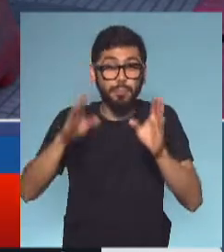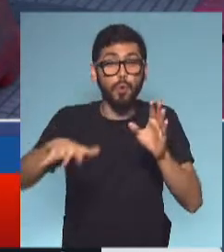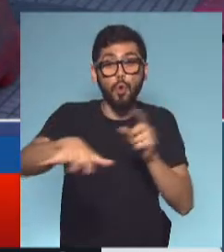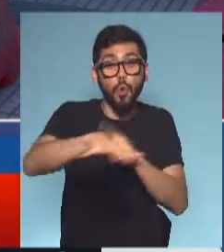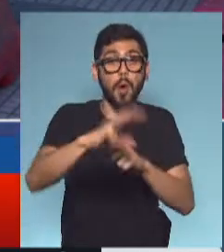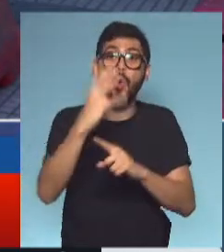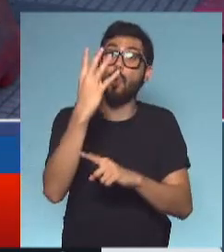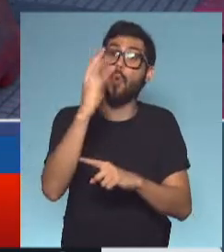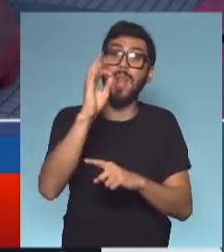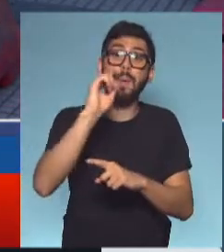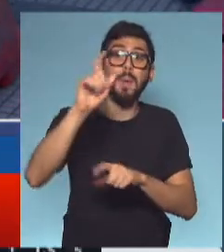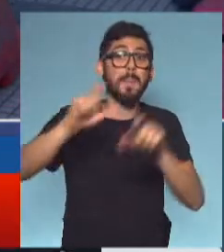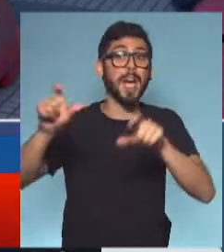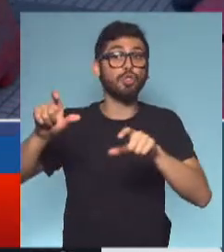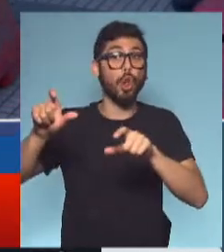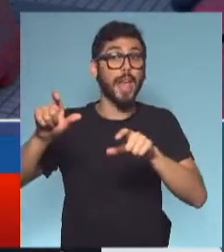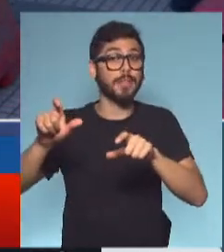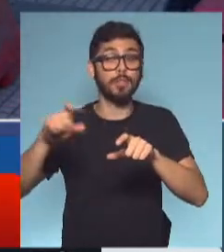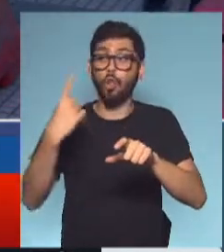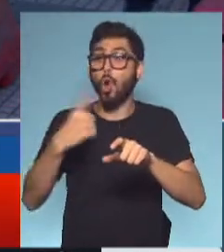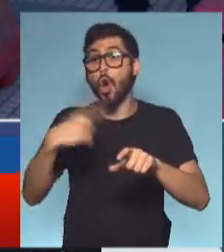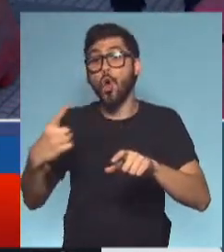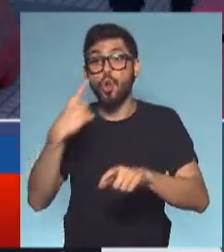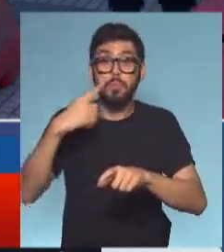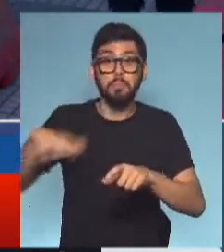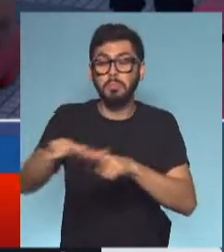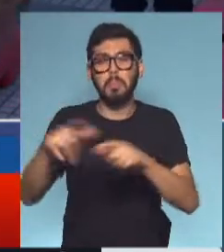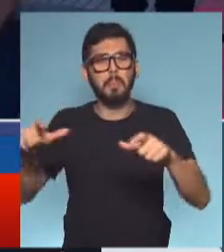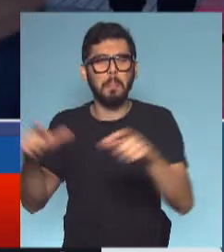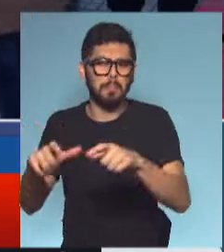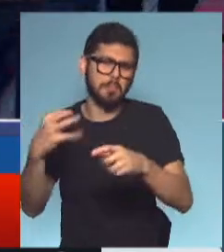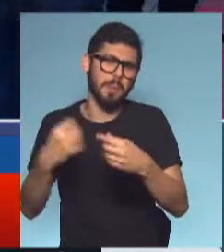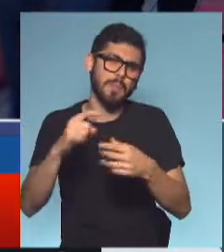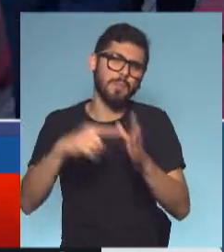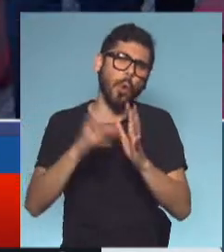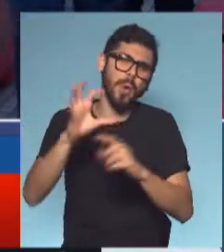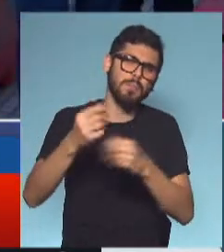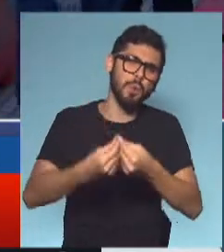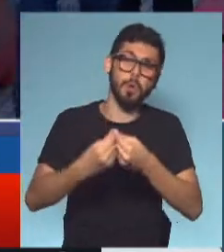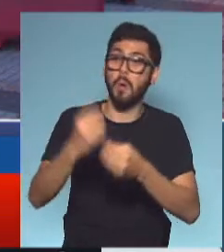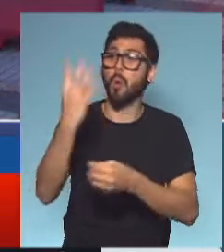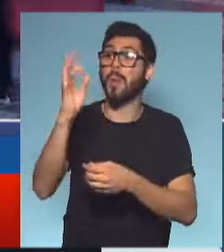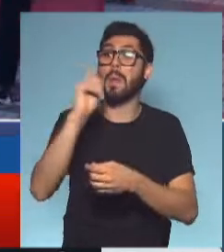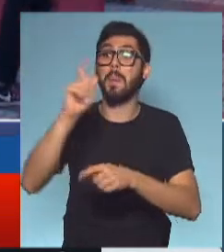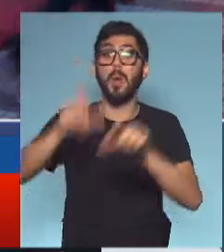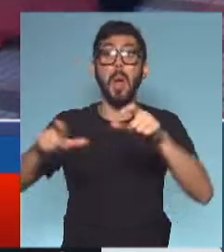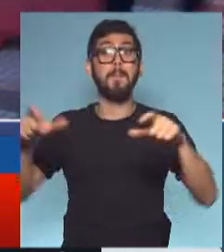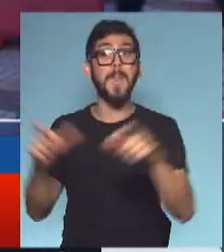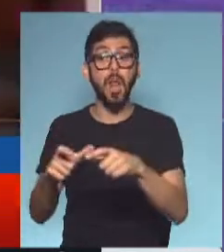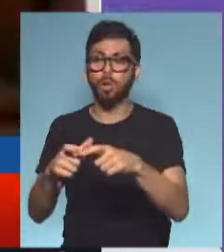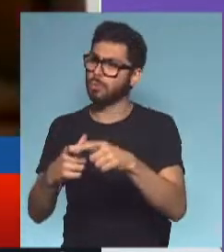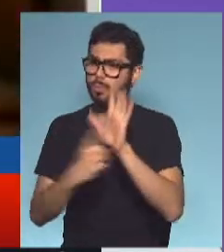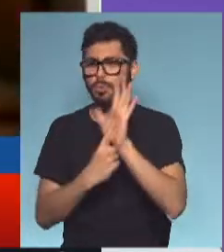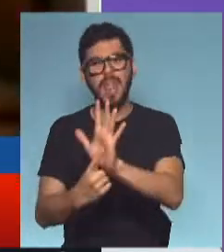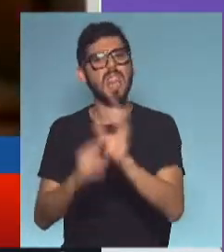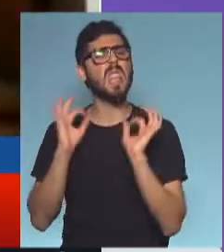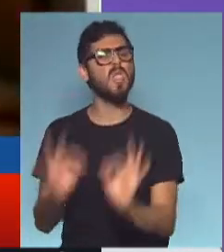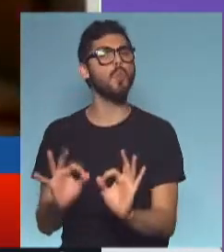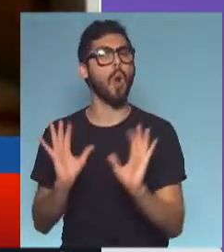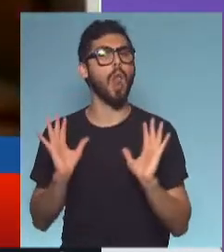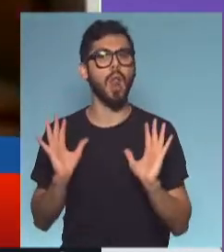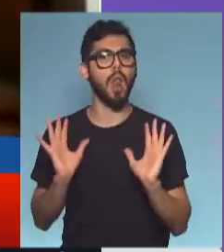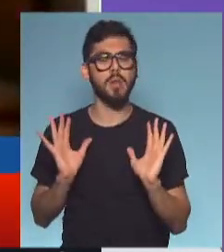más de 40.000 personas, nosotros al resto de los distritos de la provincia de Buenos Aires, que son muchísimos, que tienen menos de 40.000 personas, establecimos los mismos indicadores, y hay un